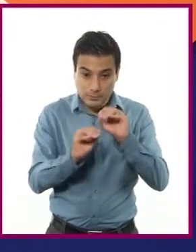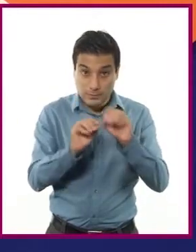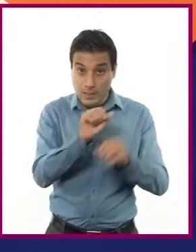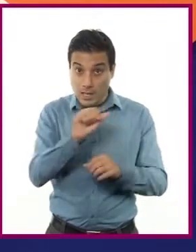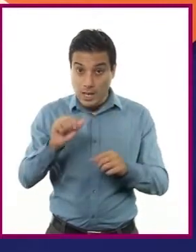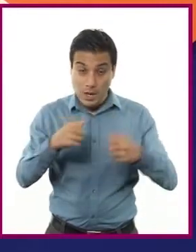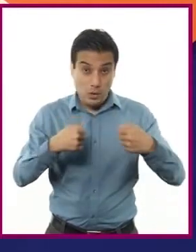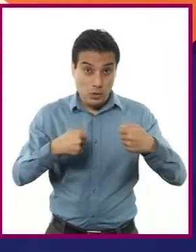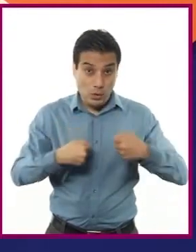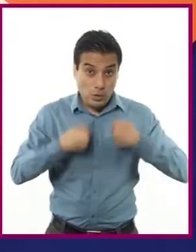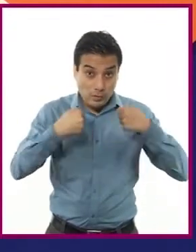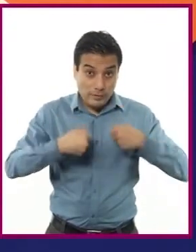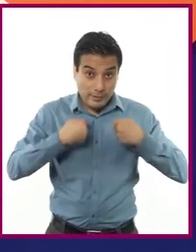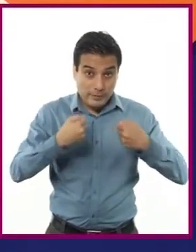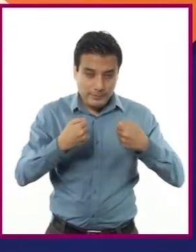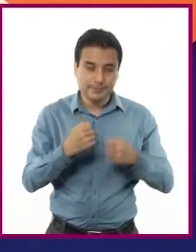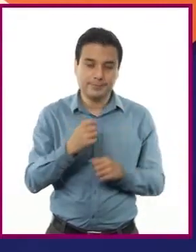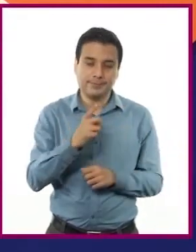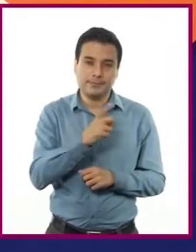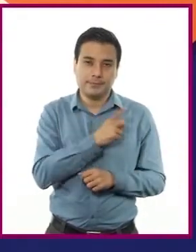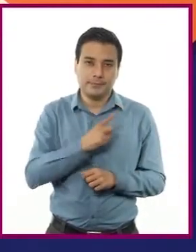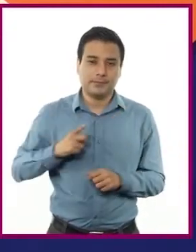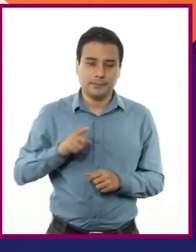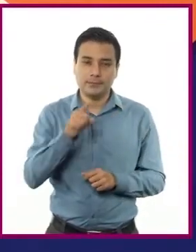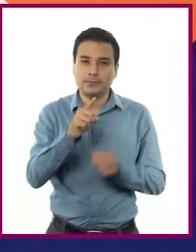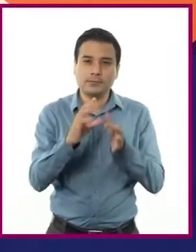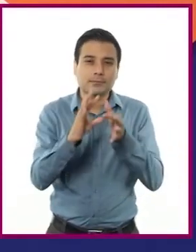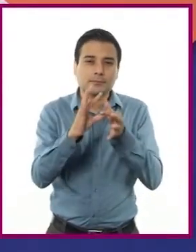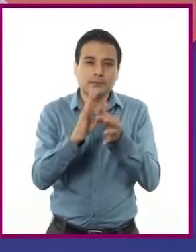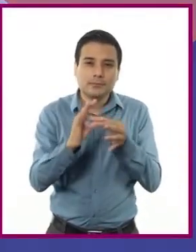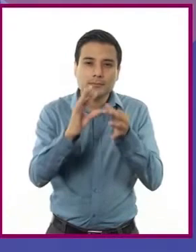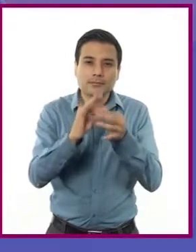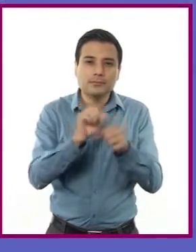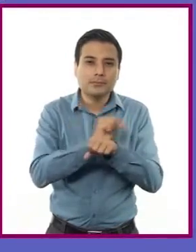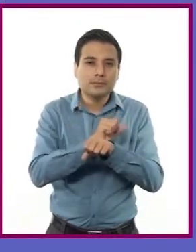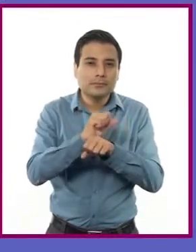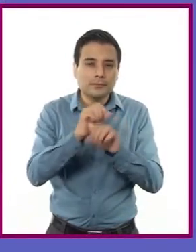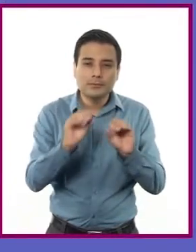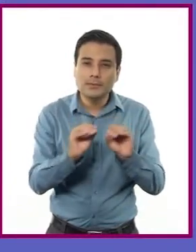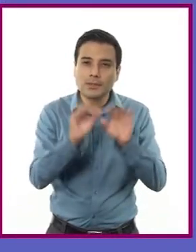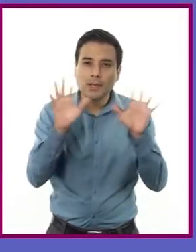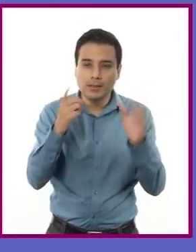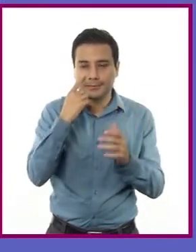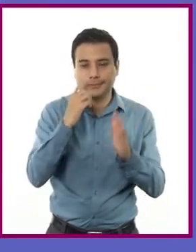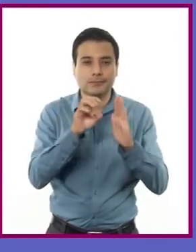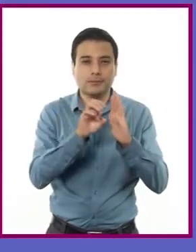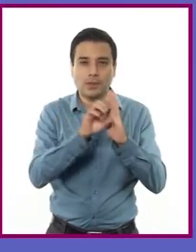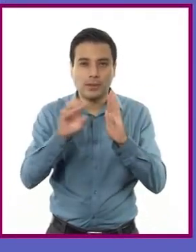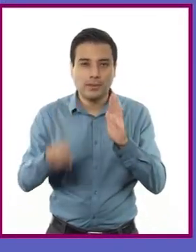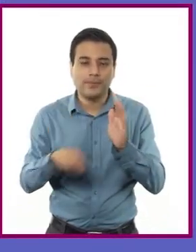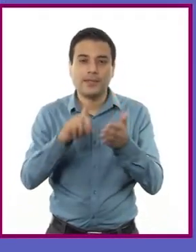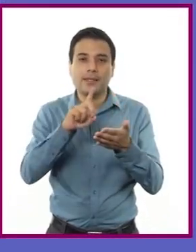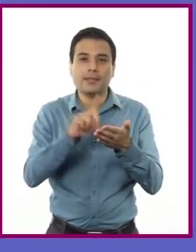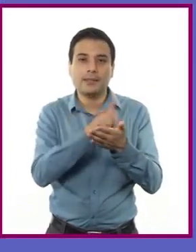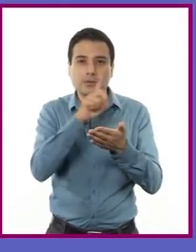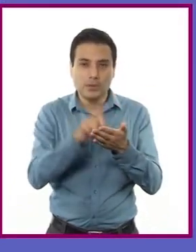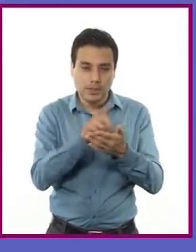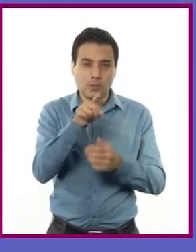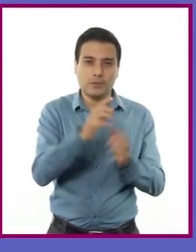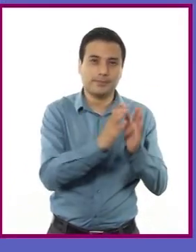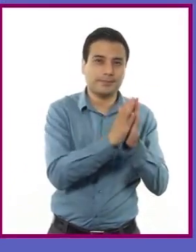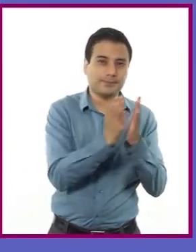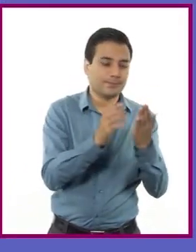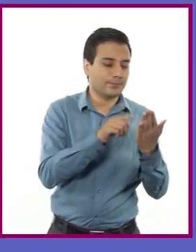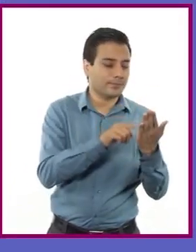que las definiciones sean fáciles de entender y simples. Busquemos en el diccionario definiciones que podamos